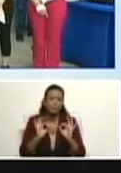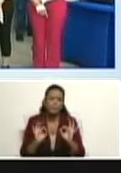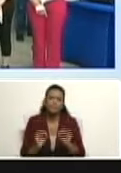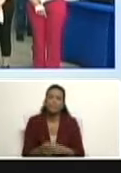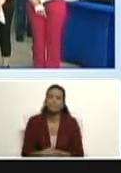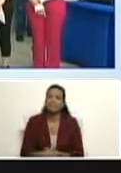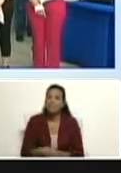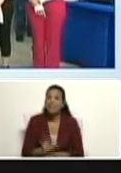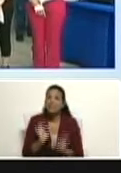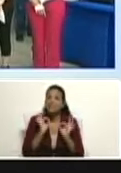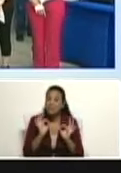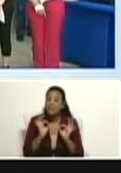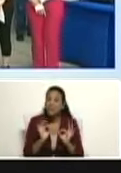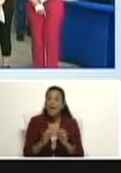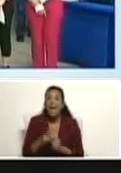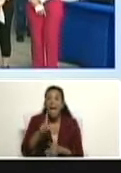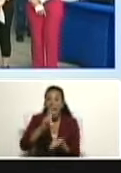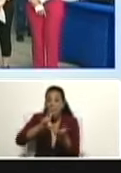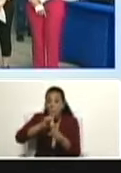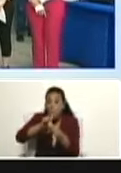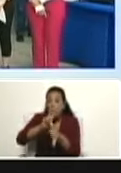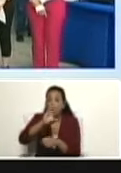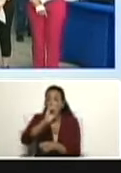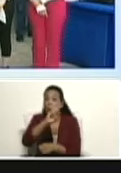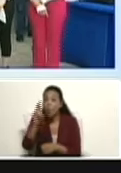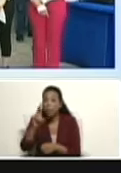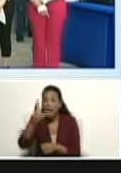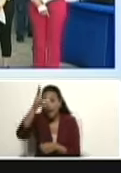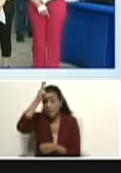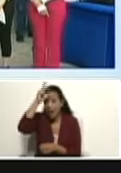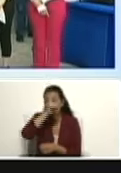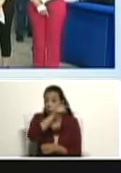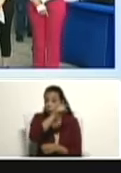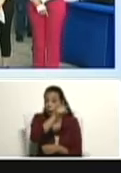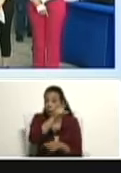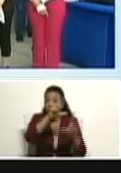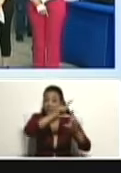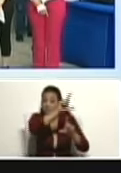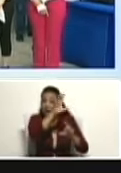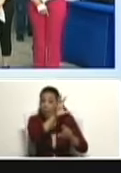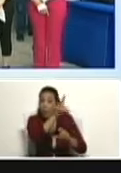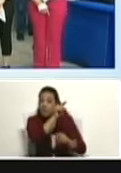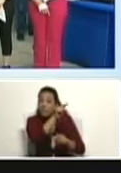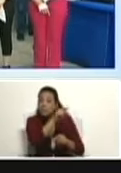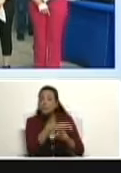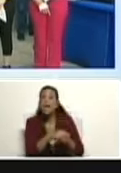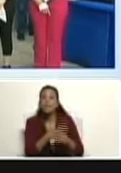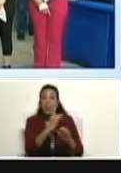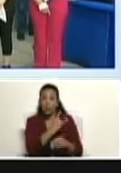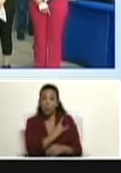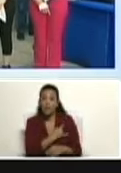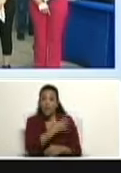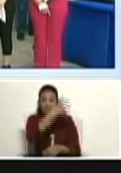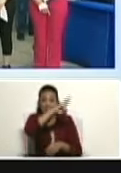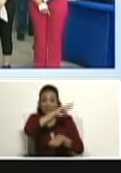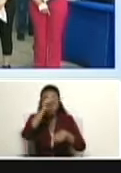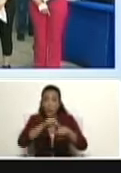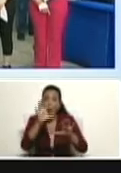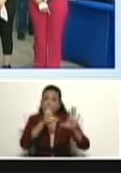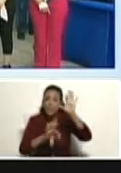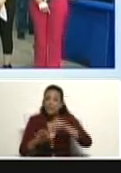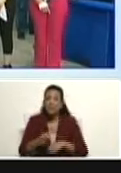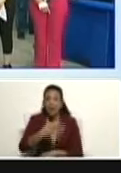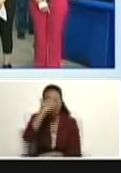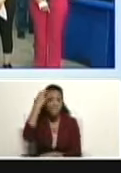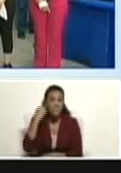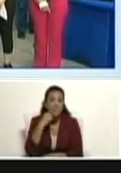Precisamente en Coro, desde Coro, Estado Falcón, desde la Universidad Nacional Experimental